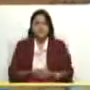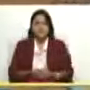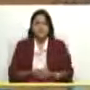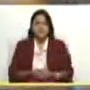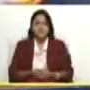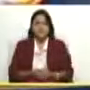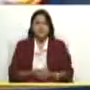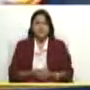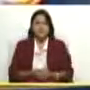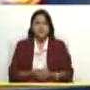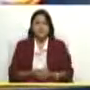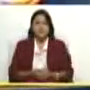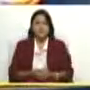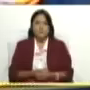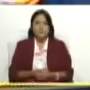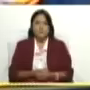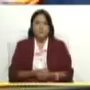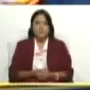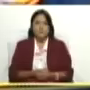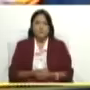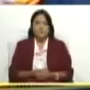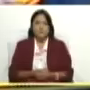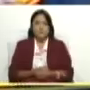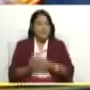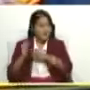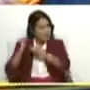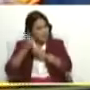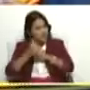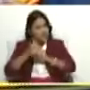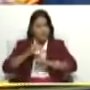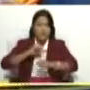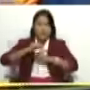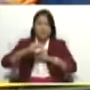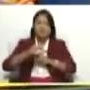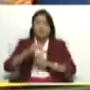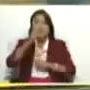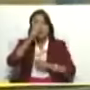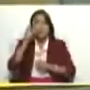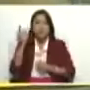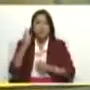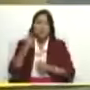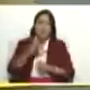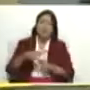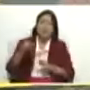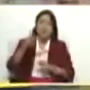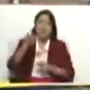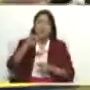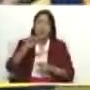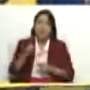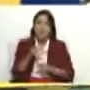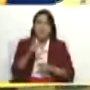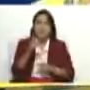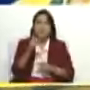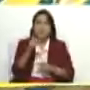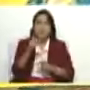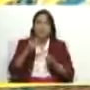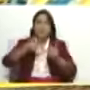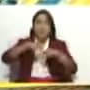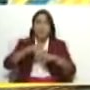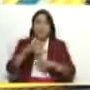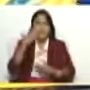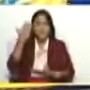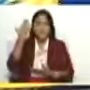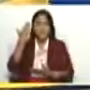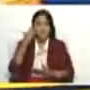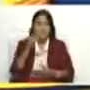en lucha José Díaz y Luis Avendaño también medalla de plata